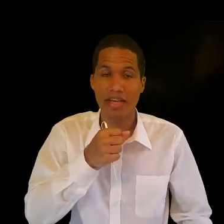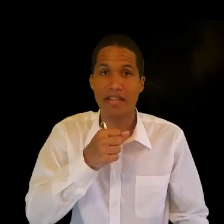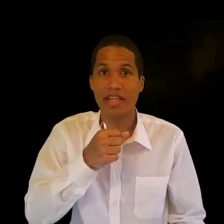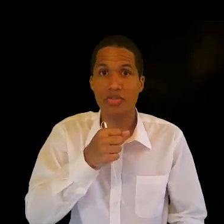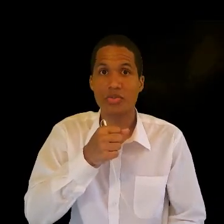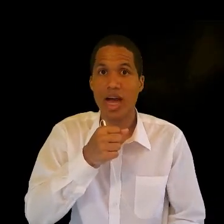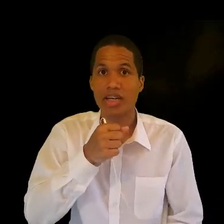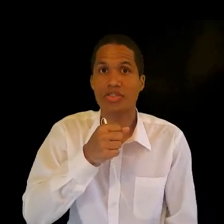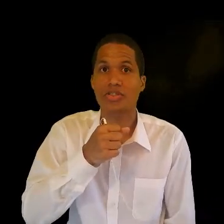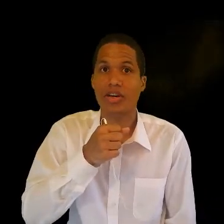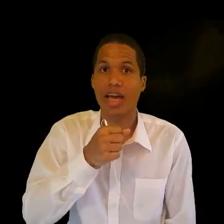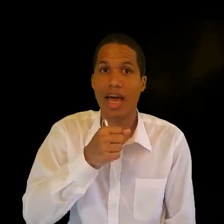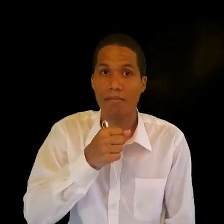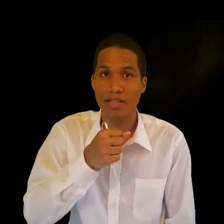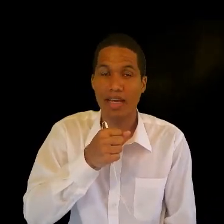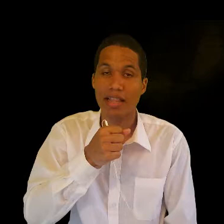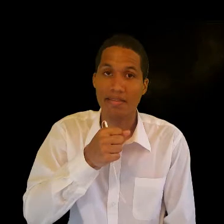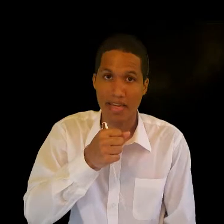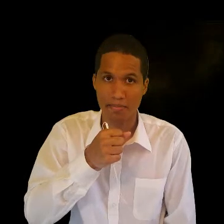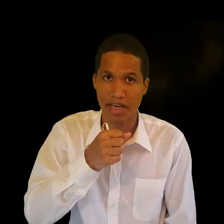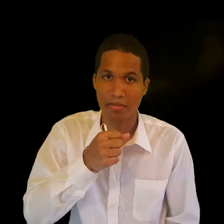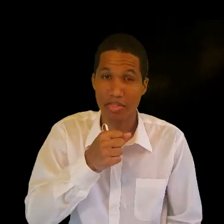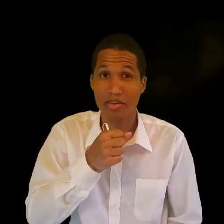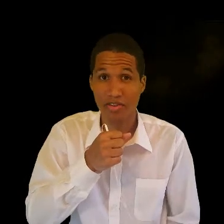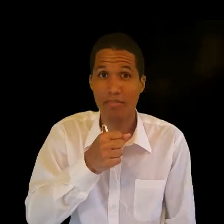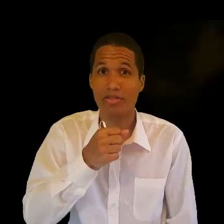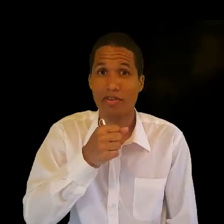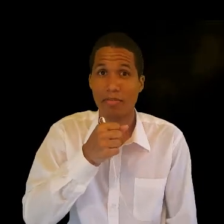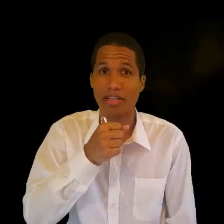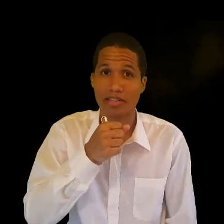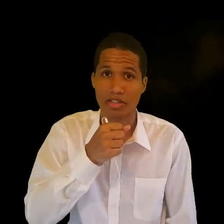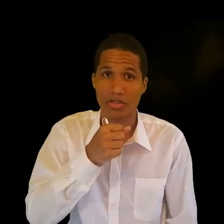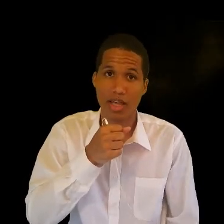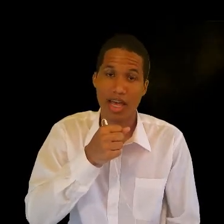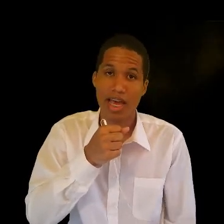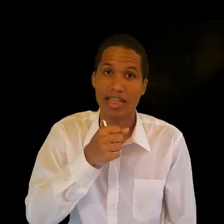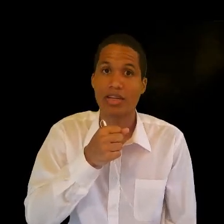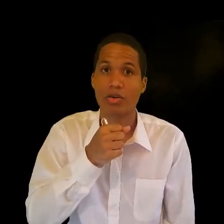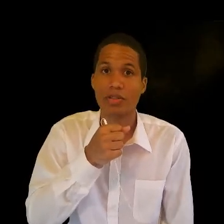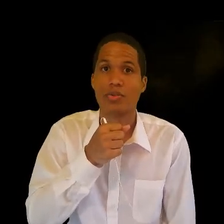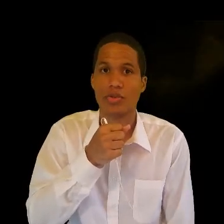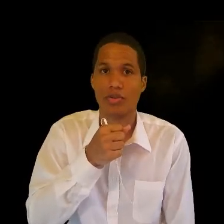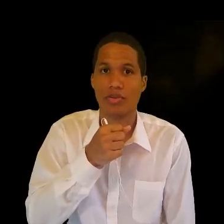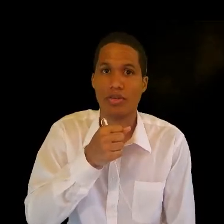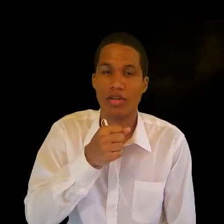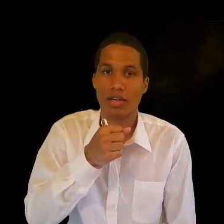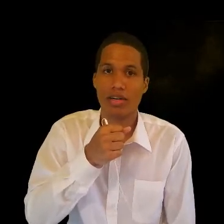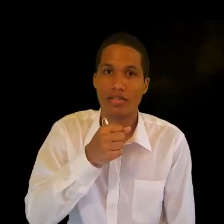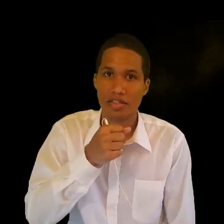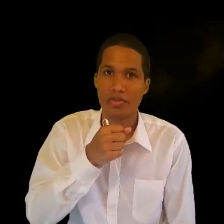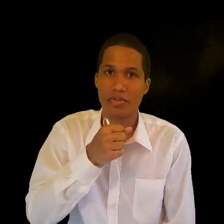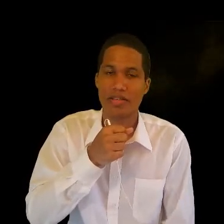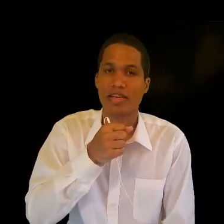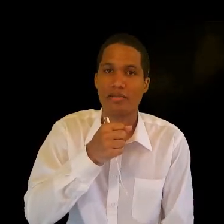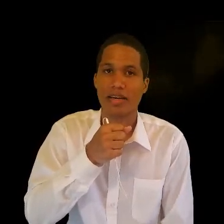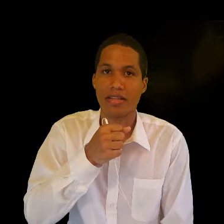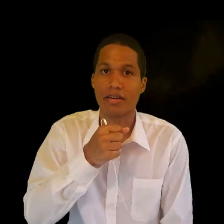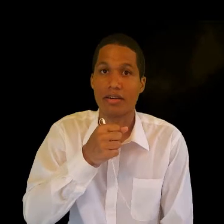express that two actions are happening at the same time. Thank you very much for paying attention, and I hope it was useful. See